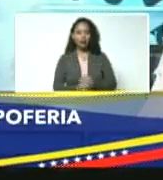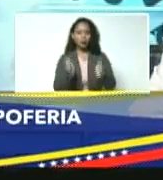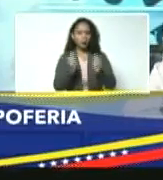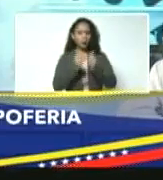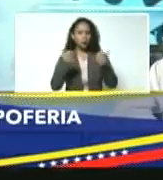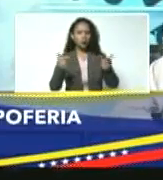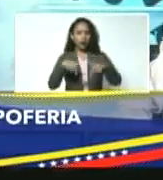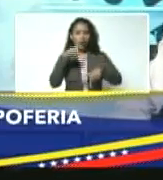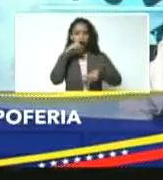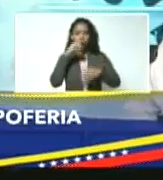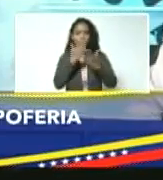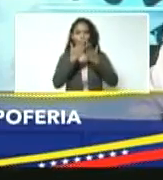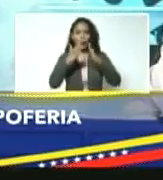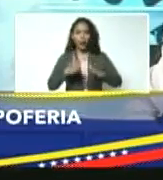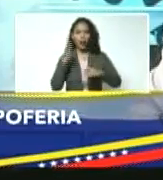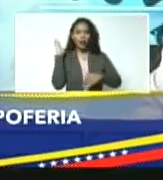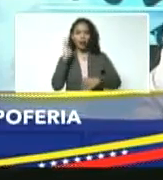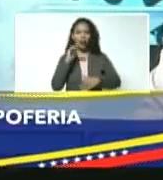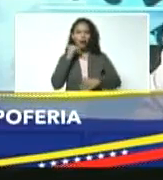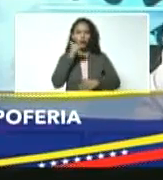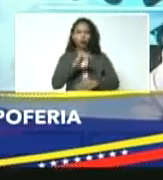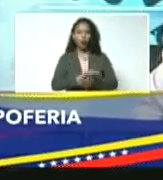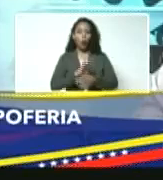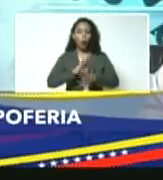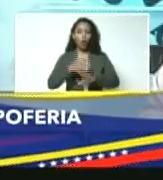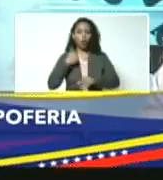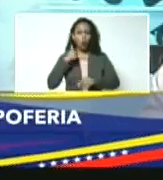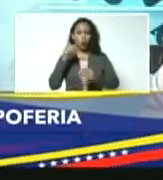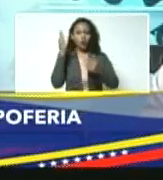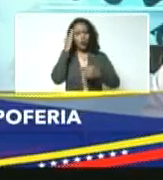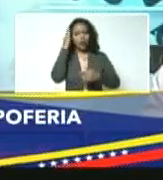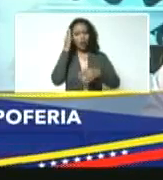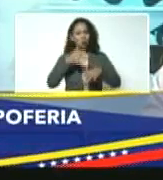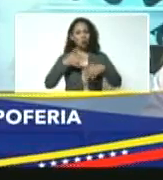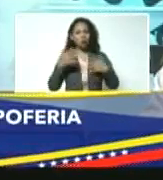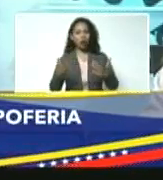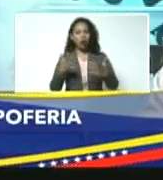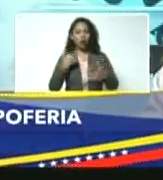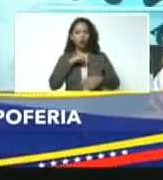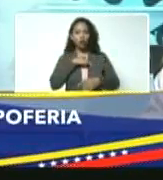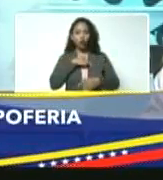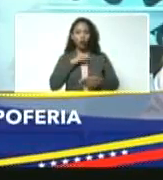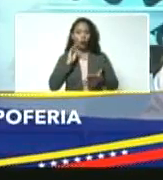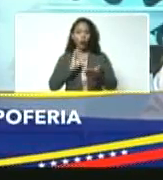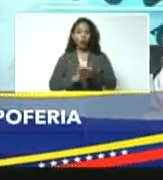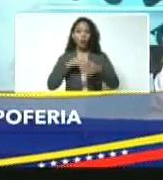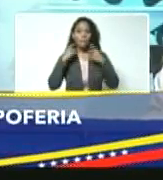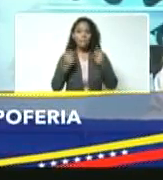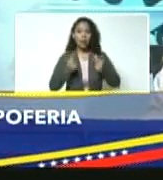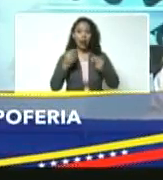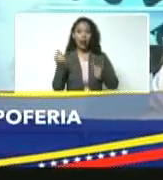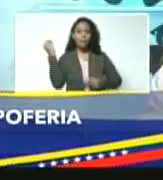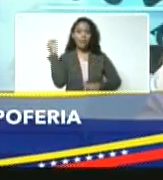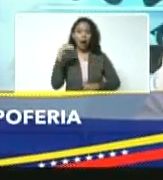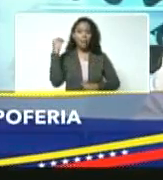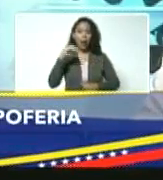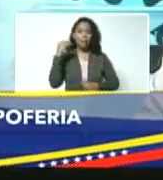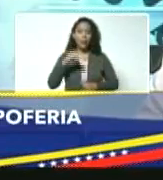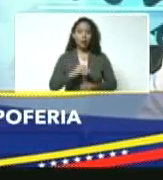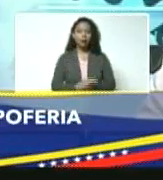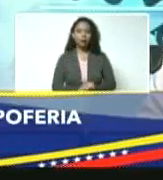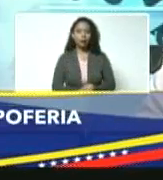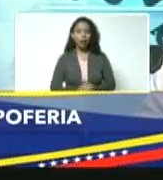este año escolar que viene, porque conozco que nos estamos poniendo las pilas cada vez más.